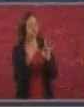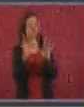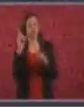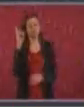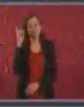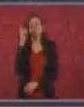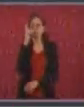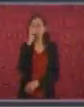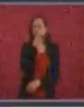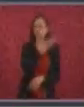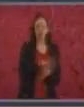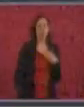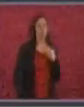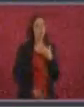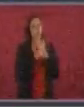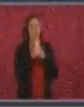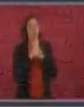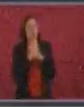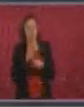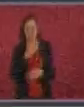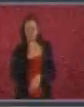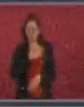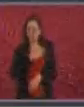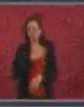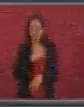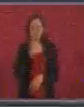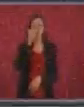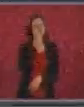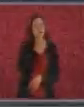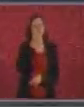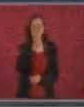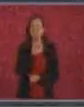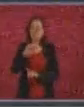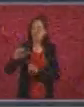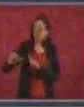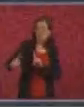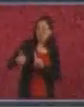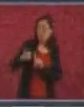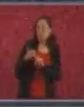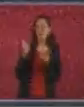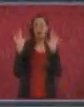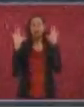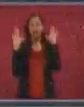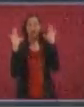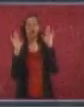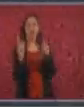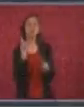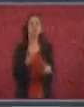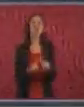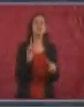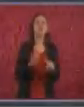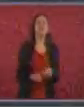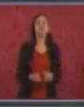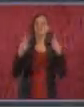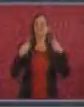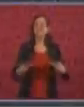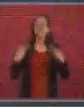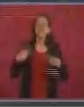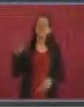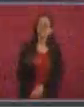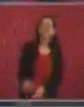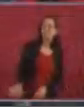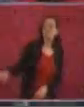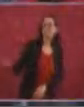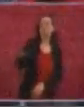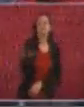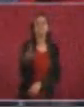las encuestas, y es a lo que le apostaría el presidente, que está muy posicionado, que es muy popular, dice Felipe,